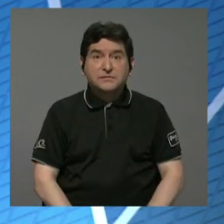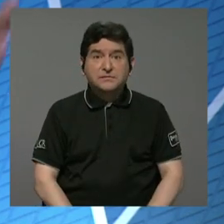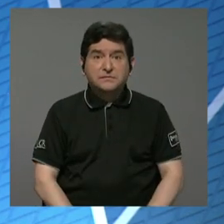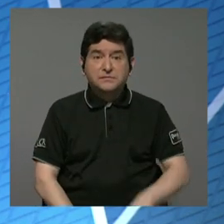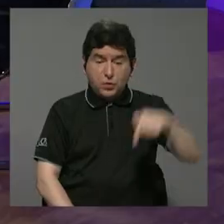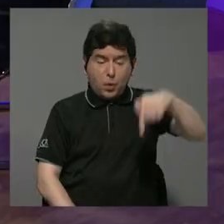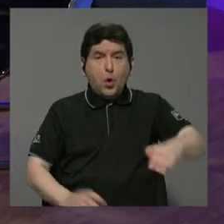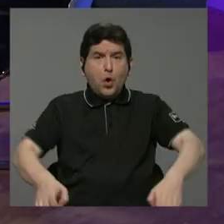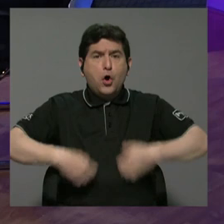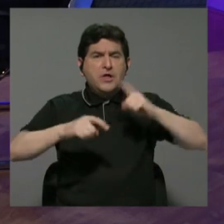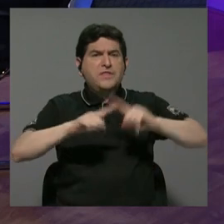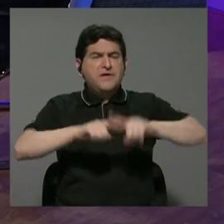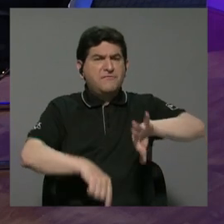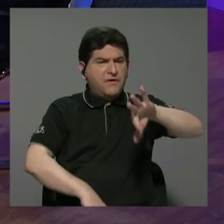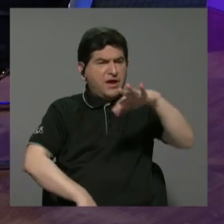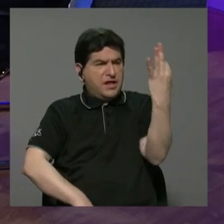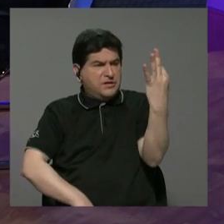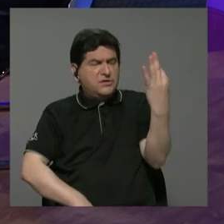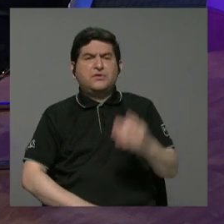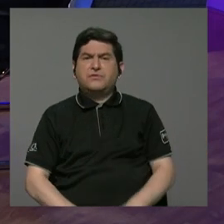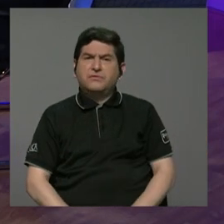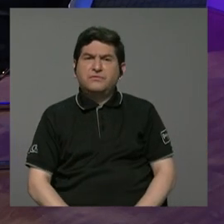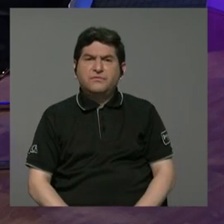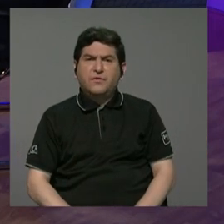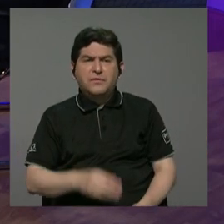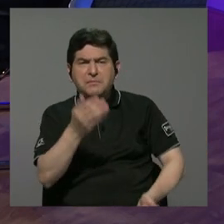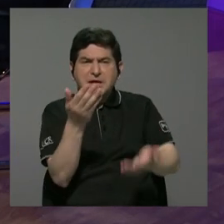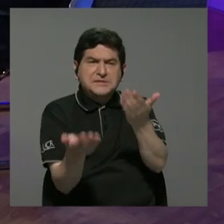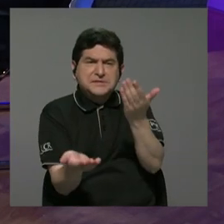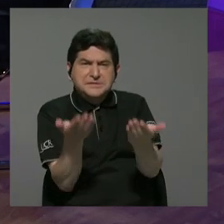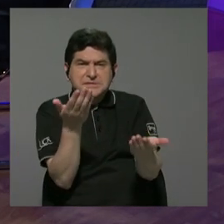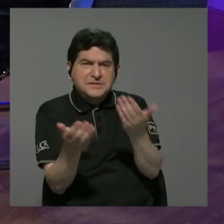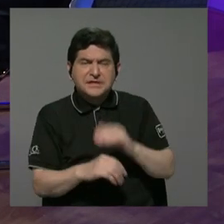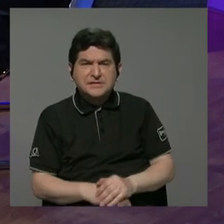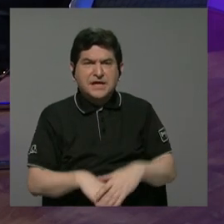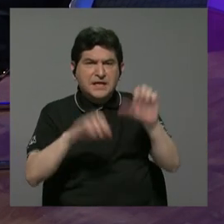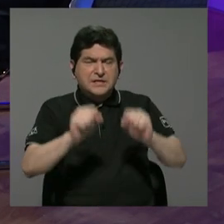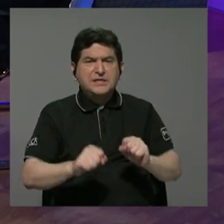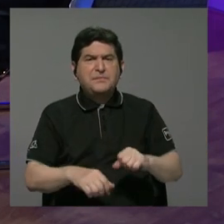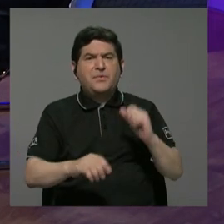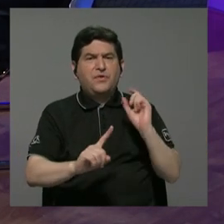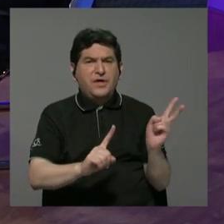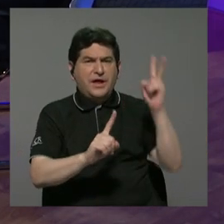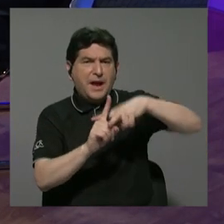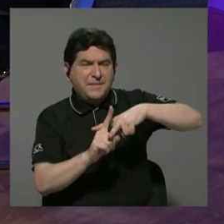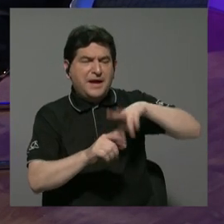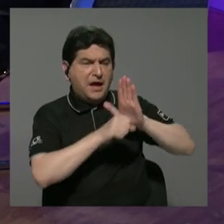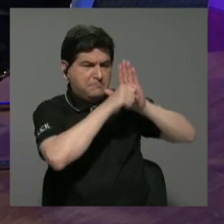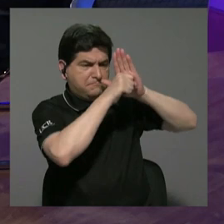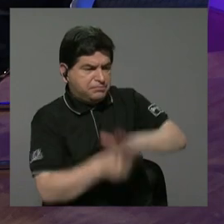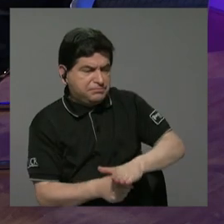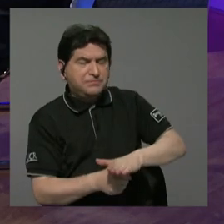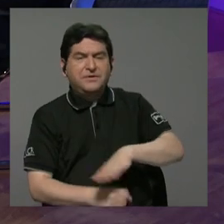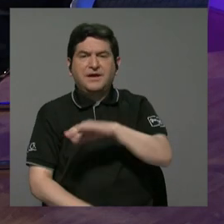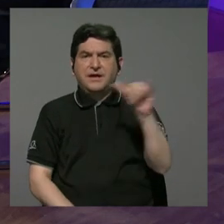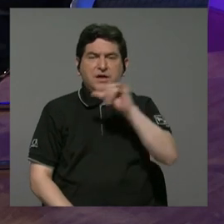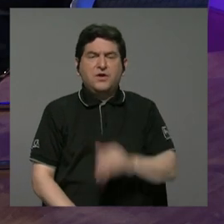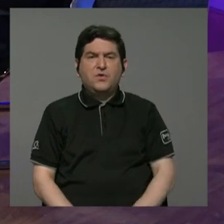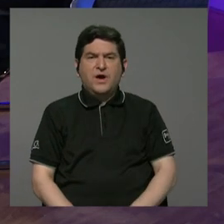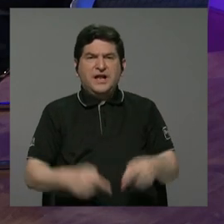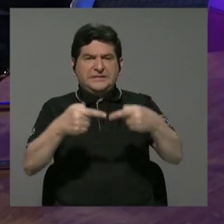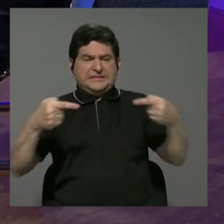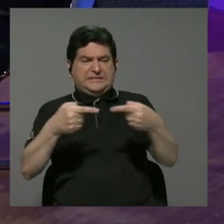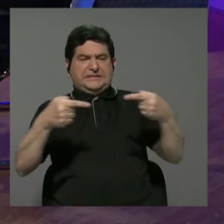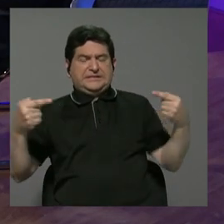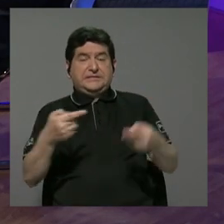Quizás porque hoy existen otras formas también de ejercer esa presión y ejercer ese